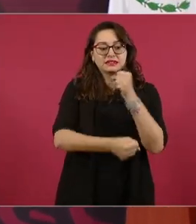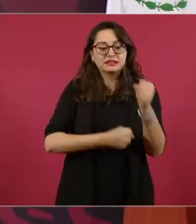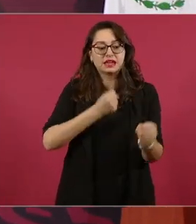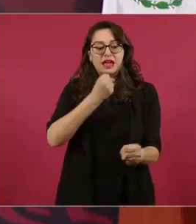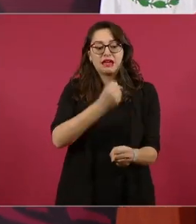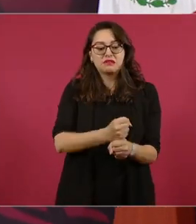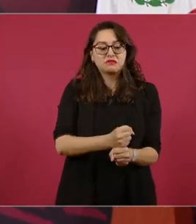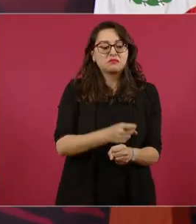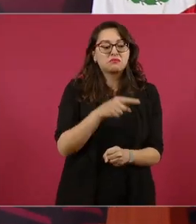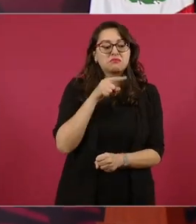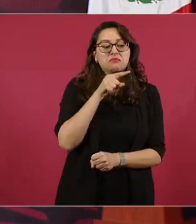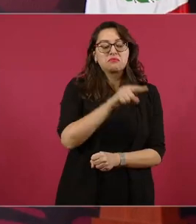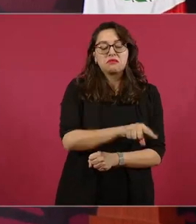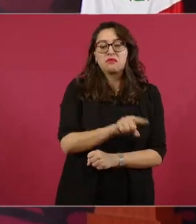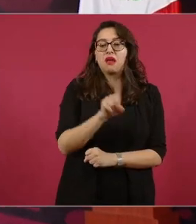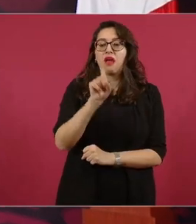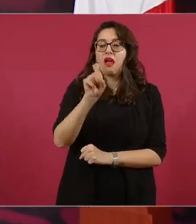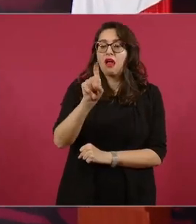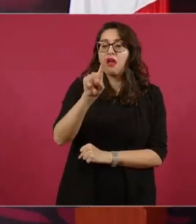significó incorporar